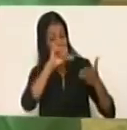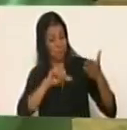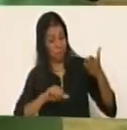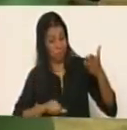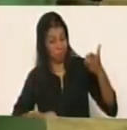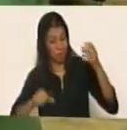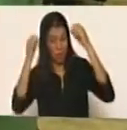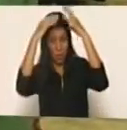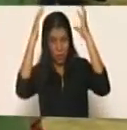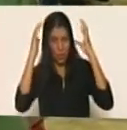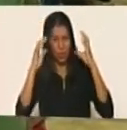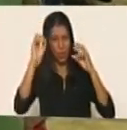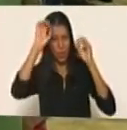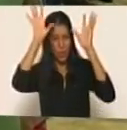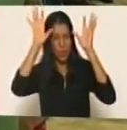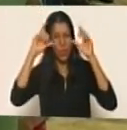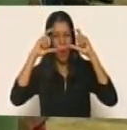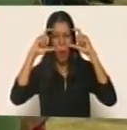yo las traigo a colación,